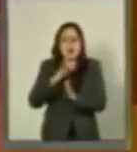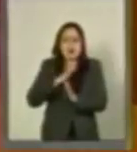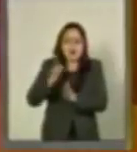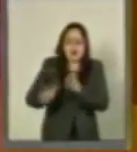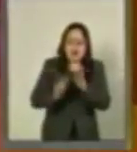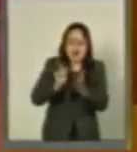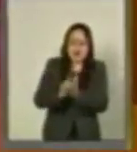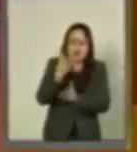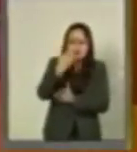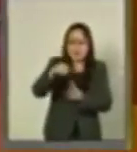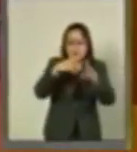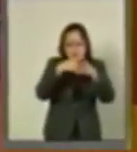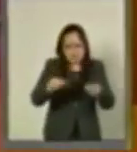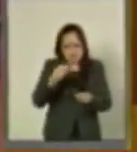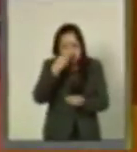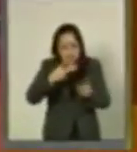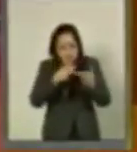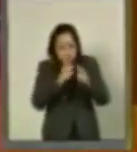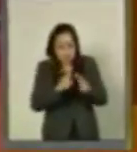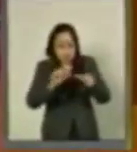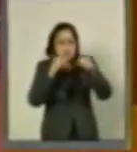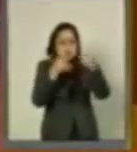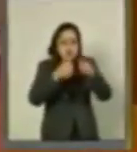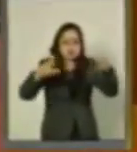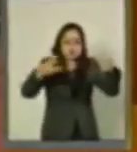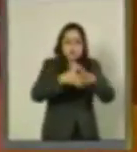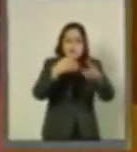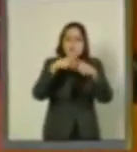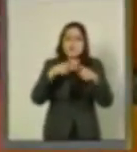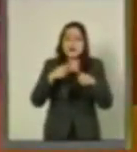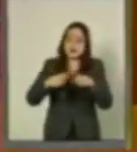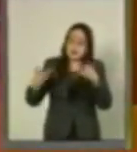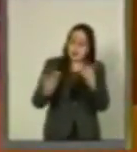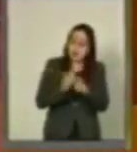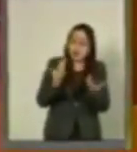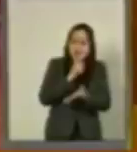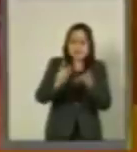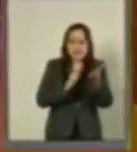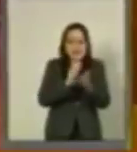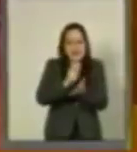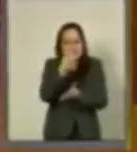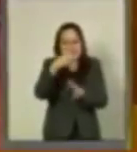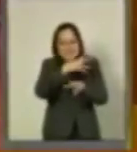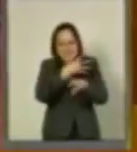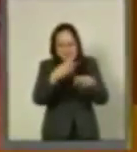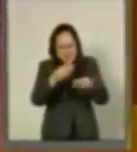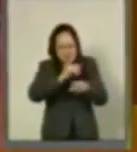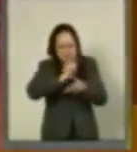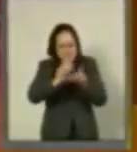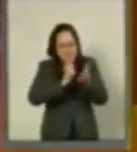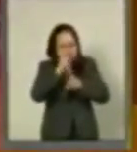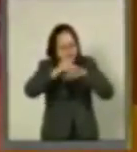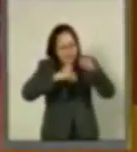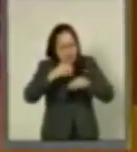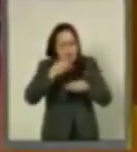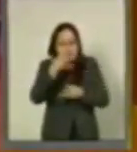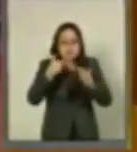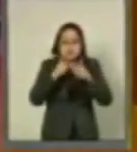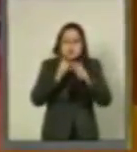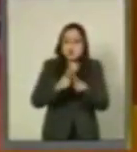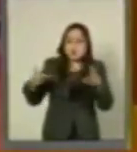desaparecidos. Colectivos, agrupaciones, asociaciones, grupos que llevan años